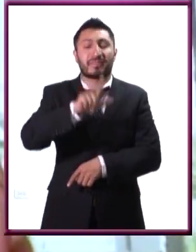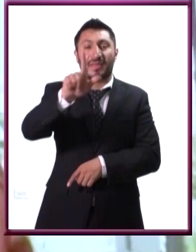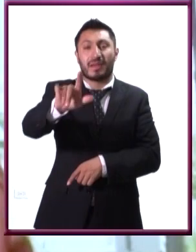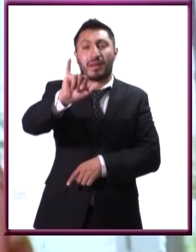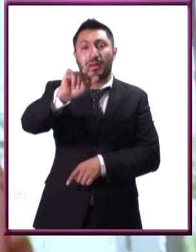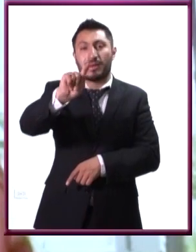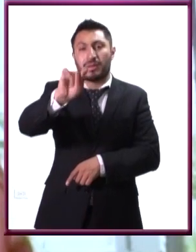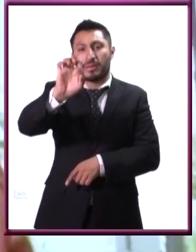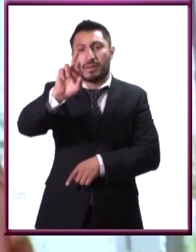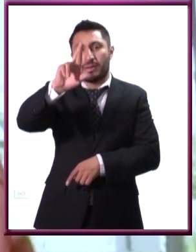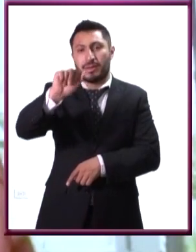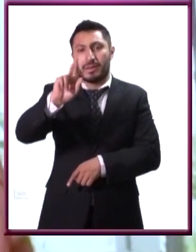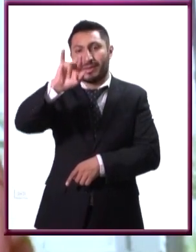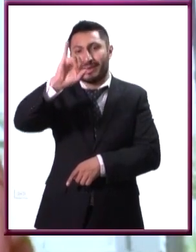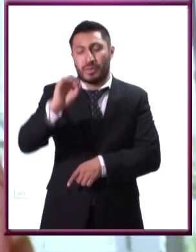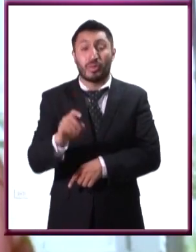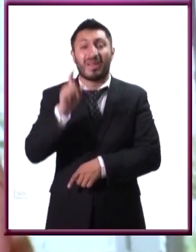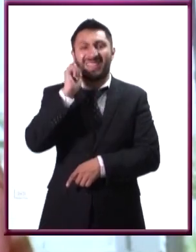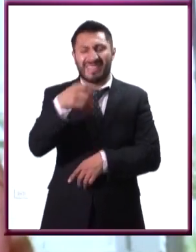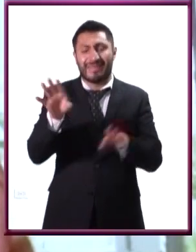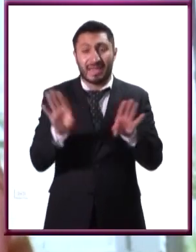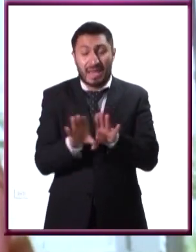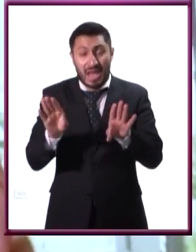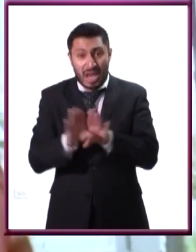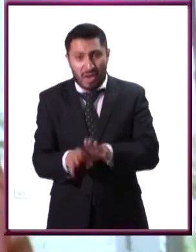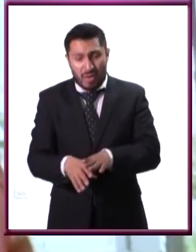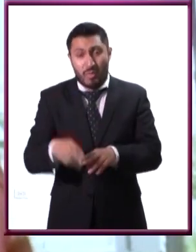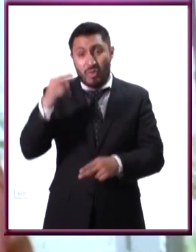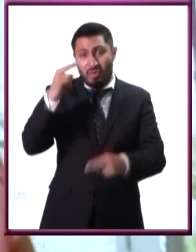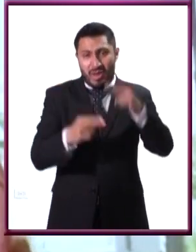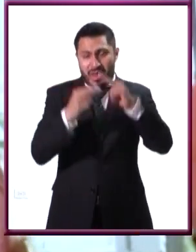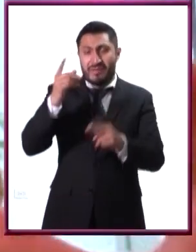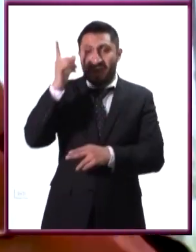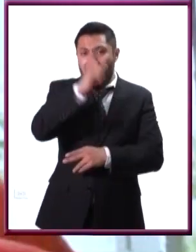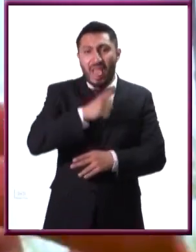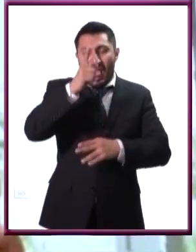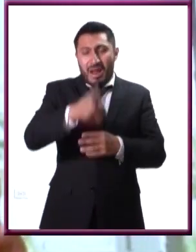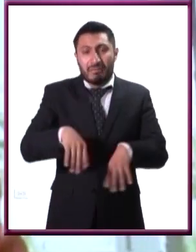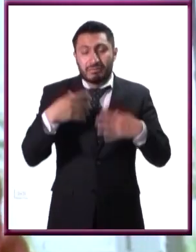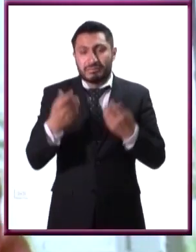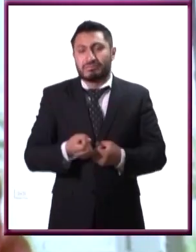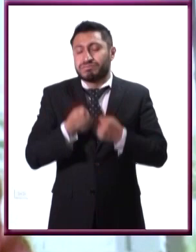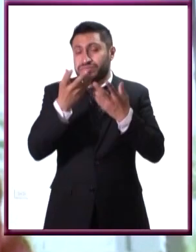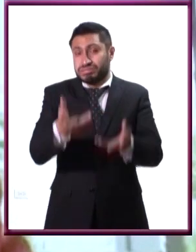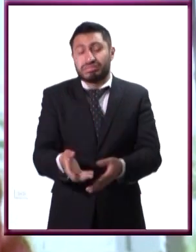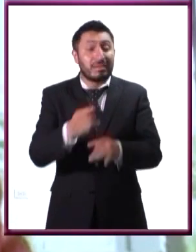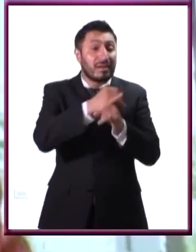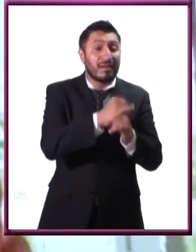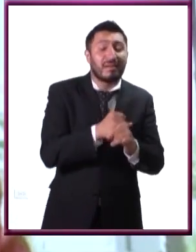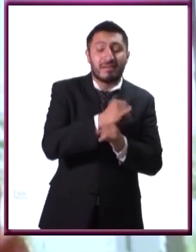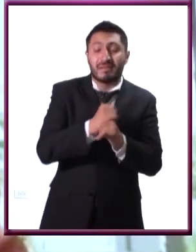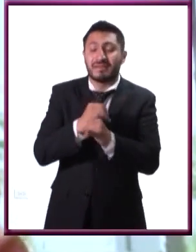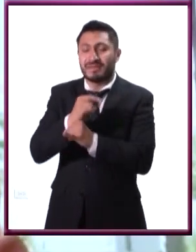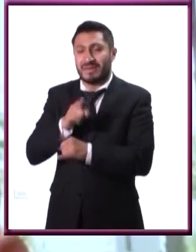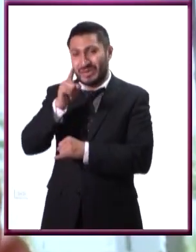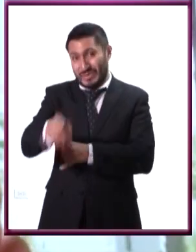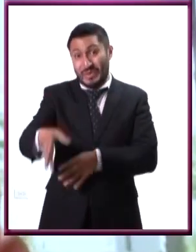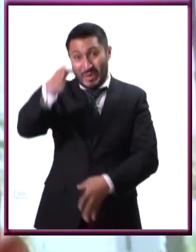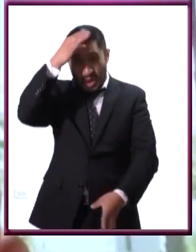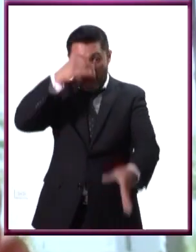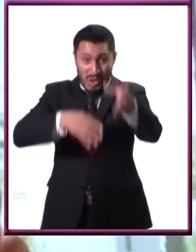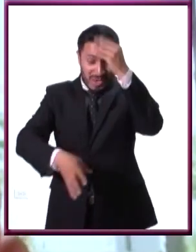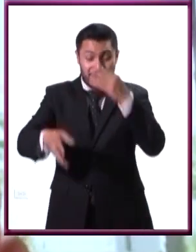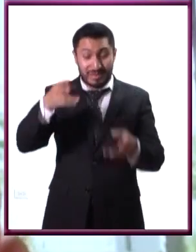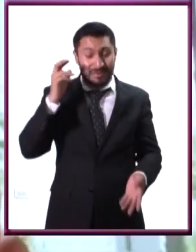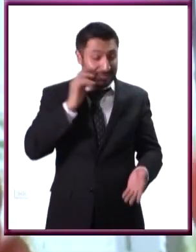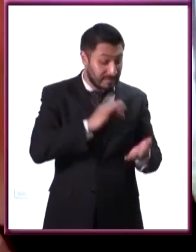se diferencia de todos los demás en el nivel justamente de que privilegia en el lenguaje, una indagación al lenguaje, pero